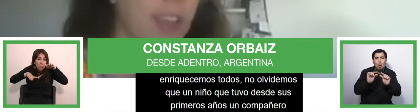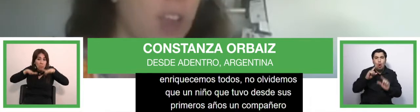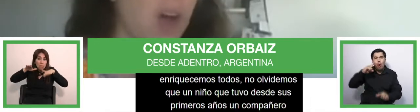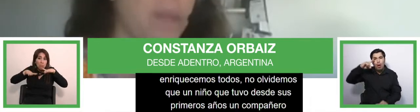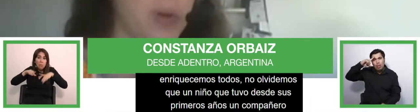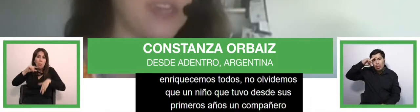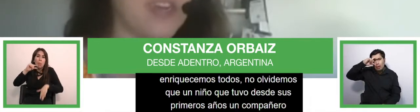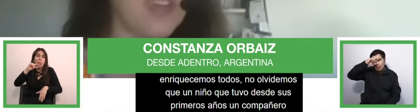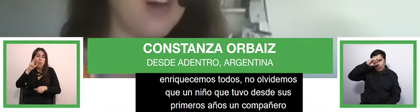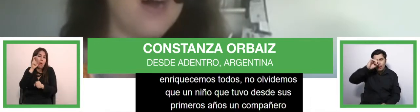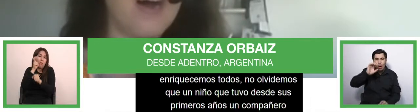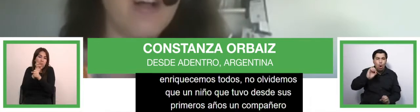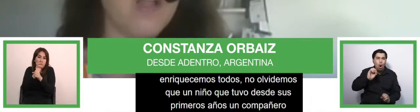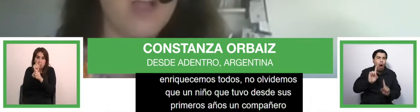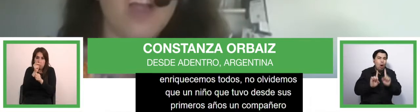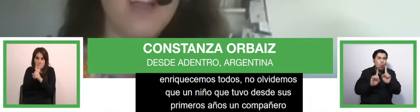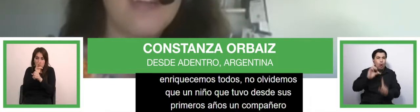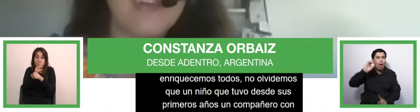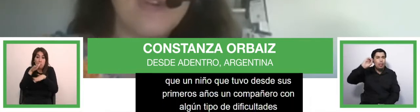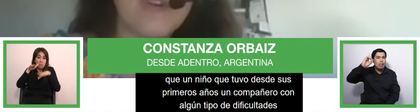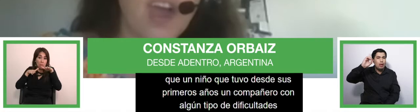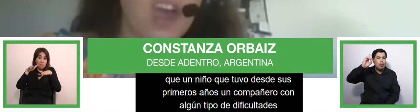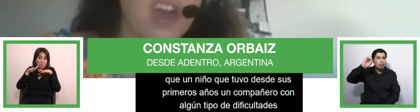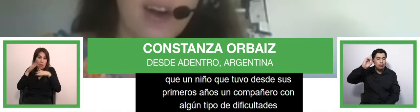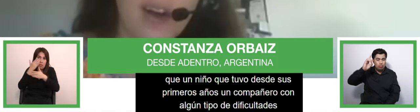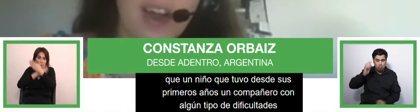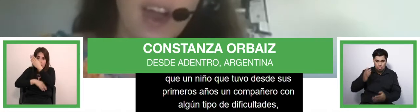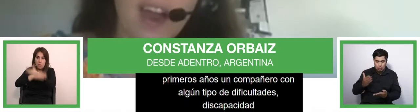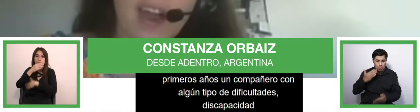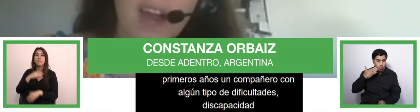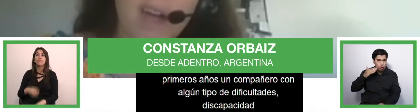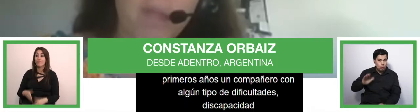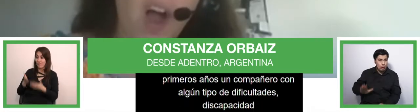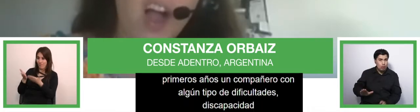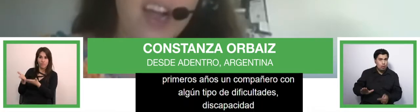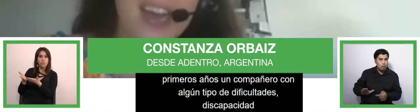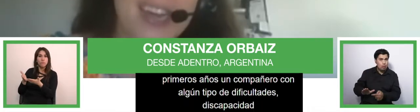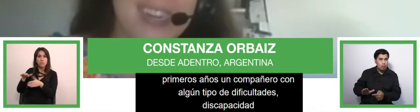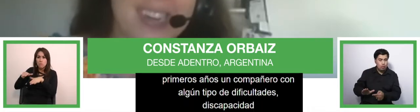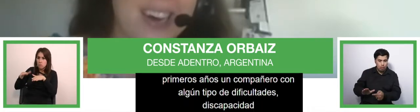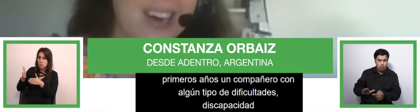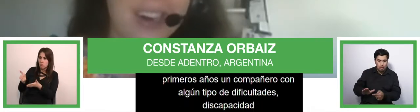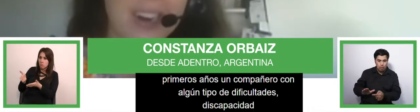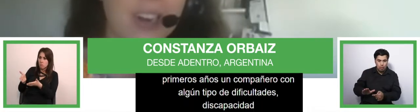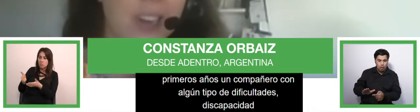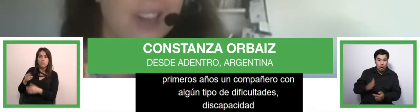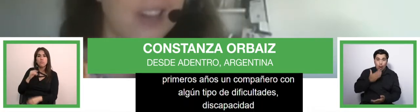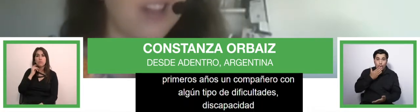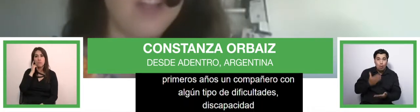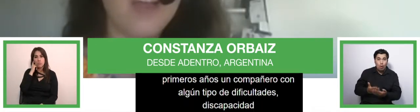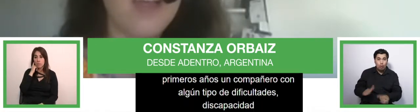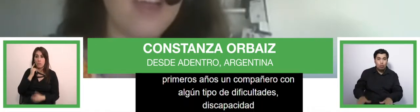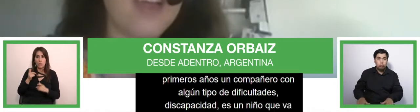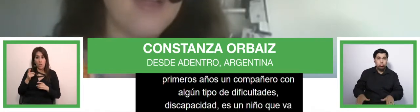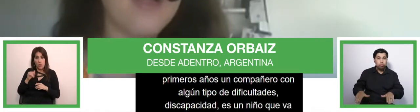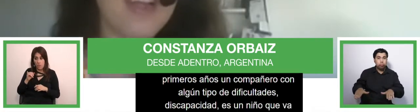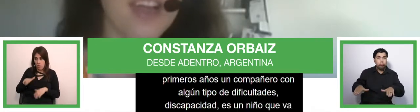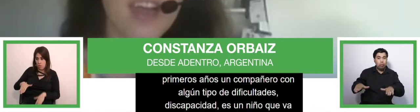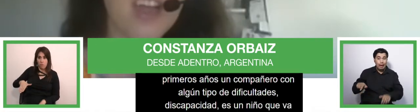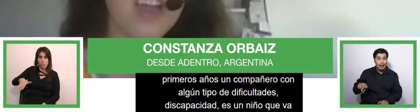de discapacidad, es un niño que va a crecer